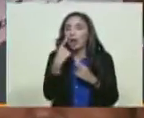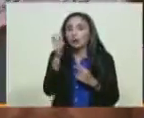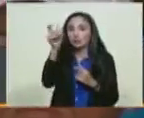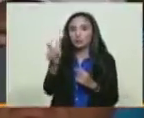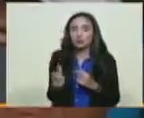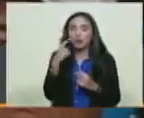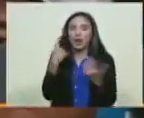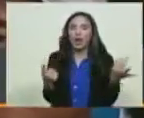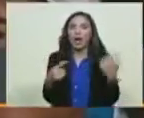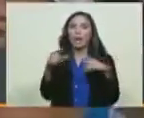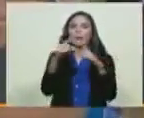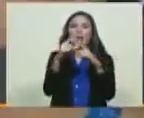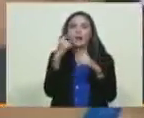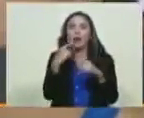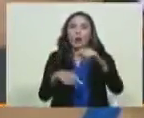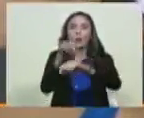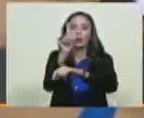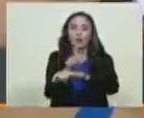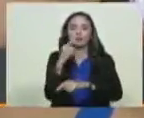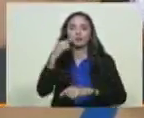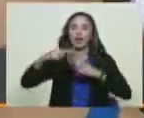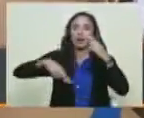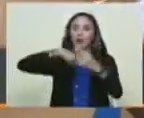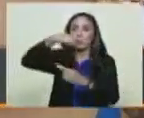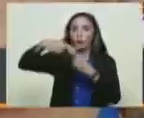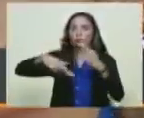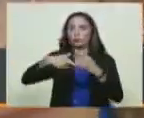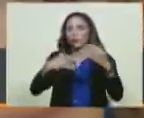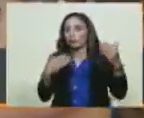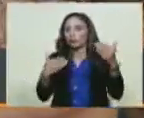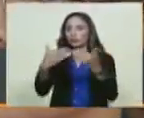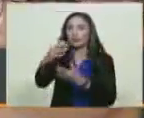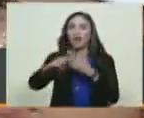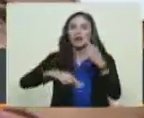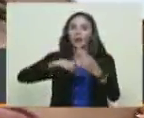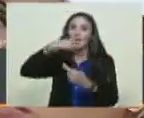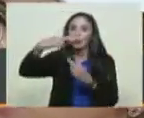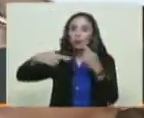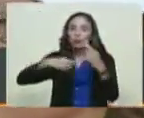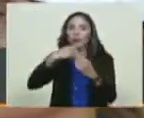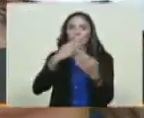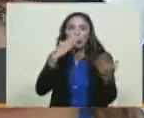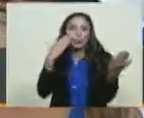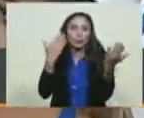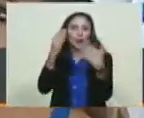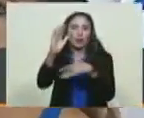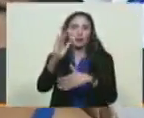revolución revolución revolución